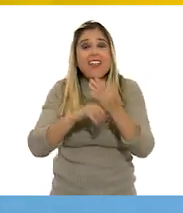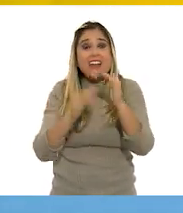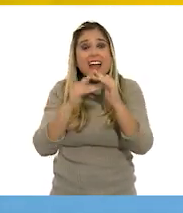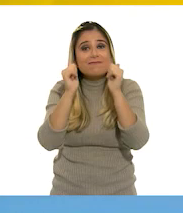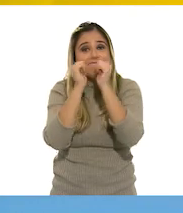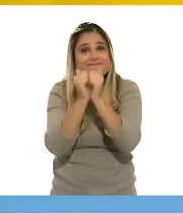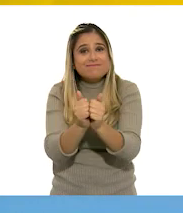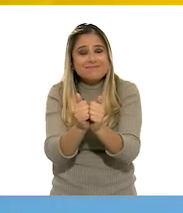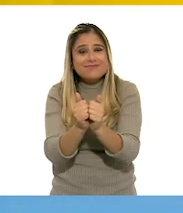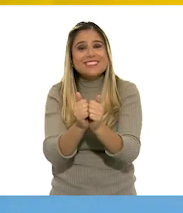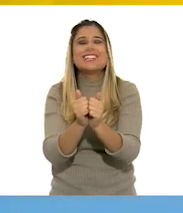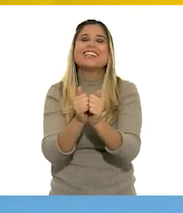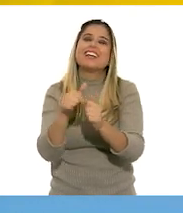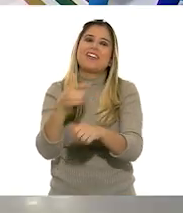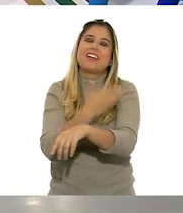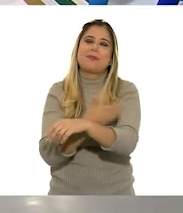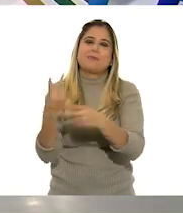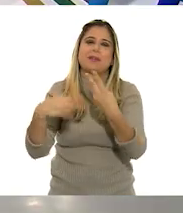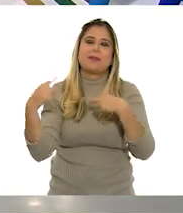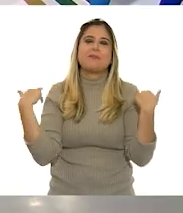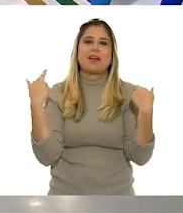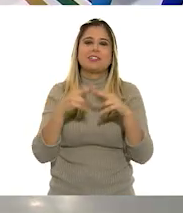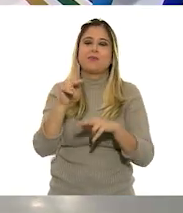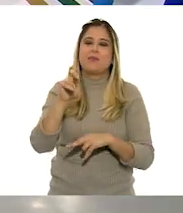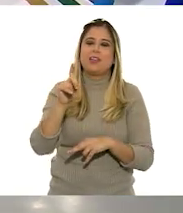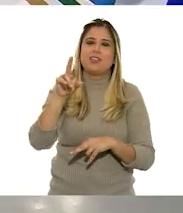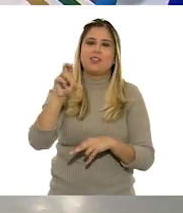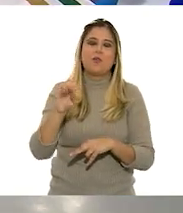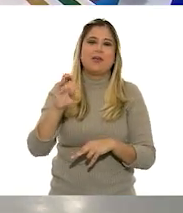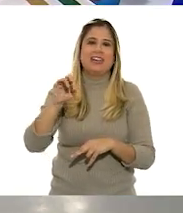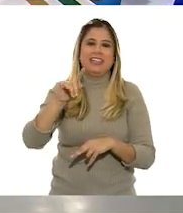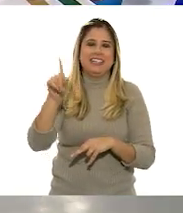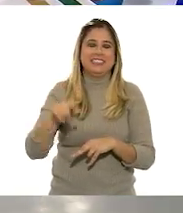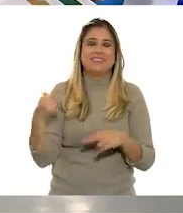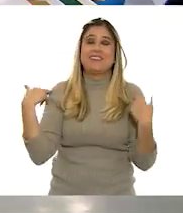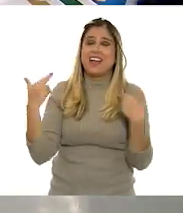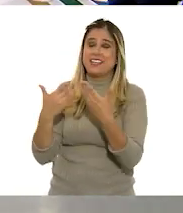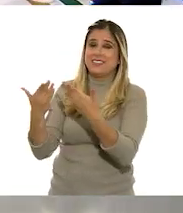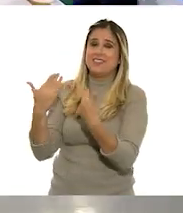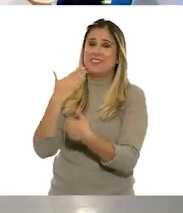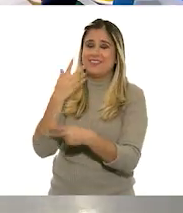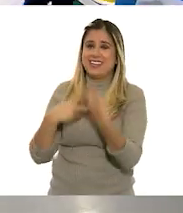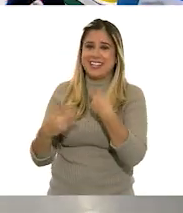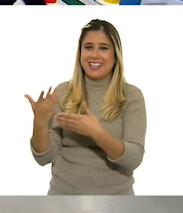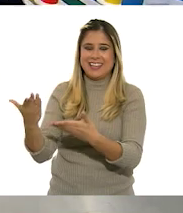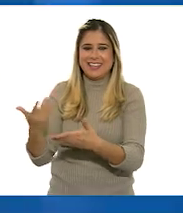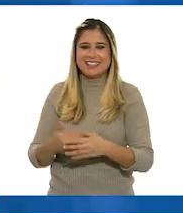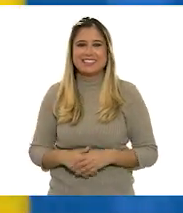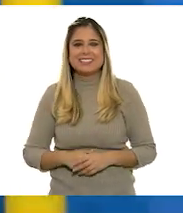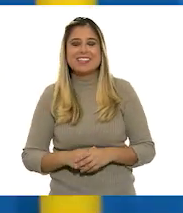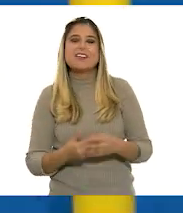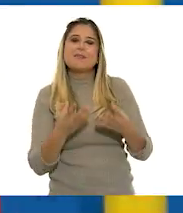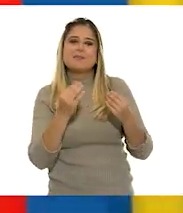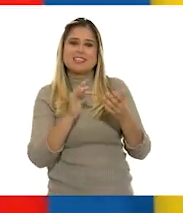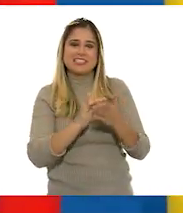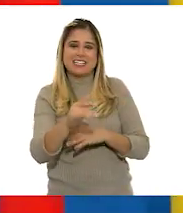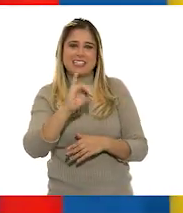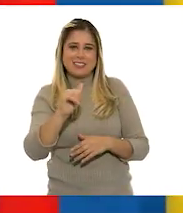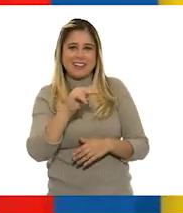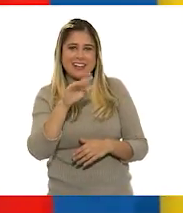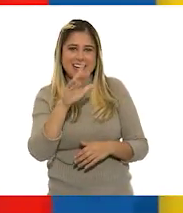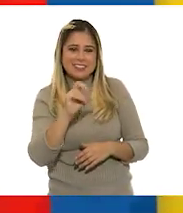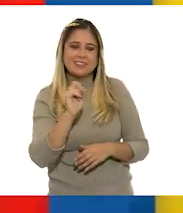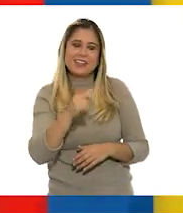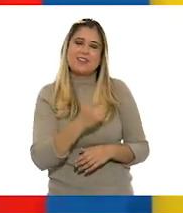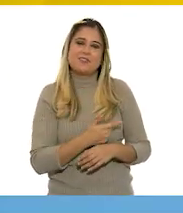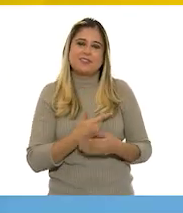hogares. Hoy nos acompaña el maestro Pedro Fabián Benítez. Maestro, bienvenido, qué gusto. Muchas gracias, Juan Carlos. Es